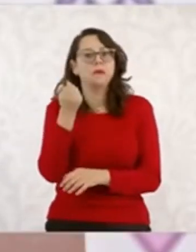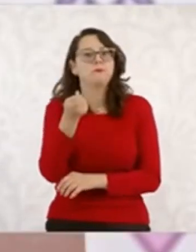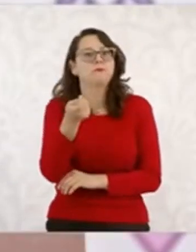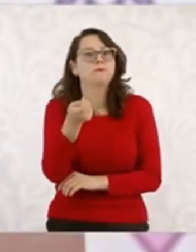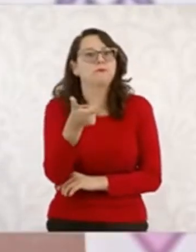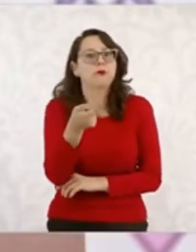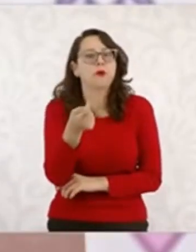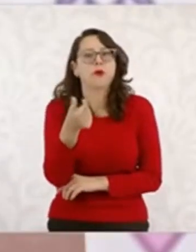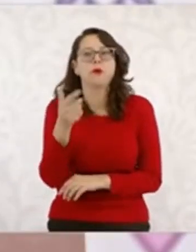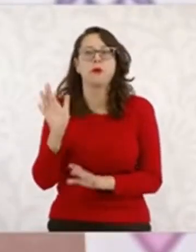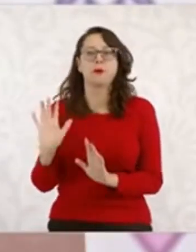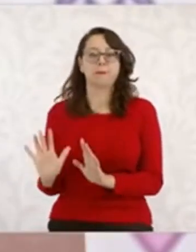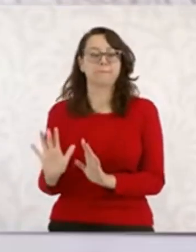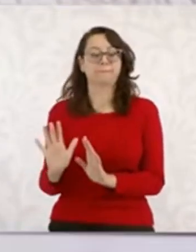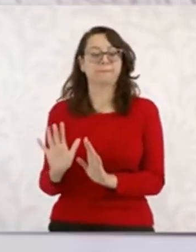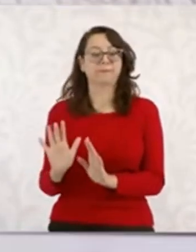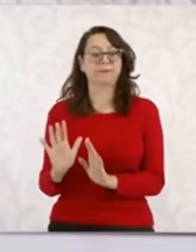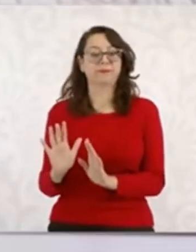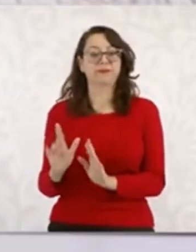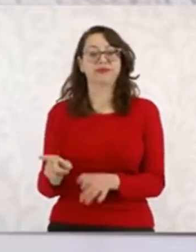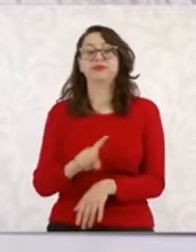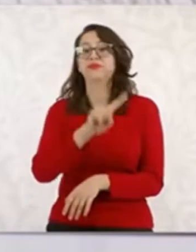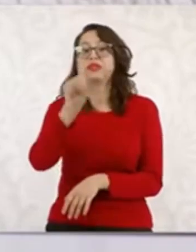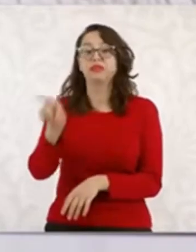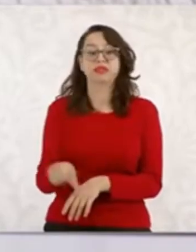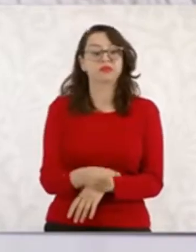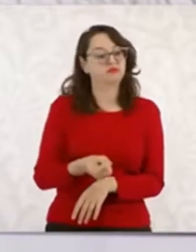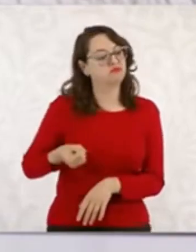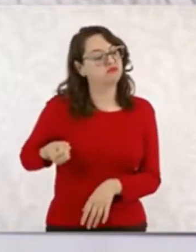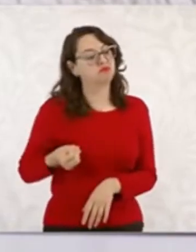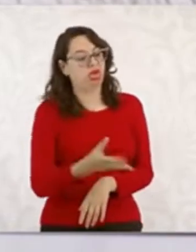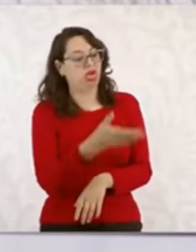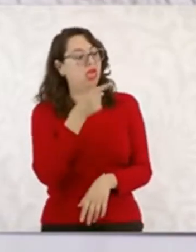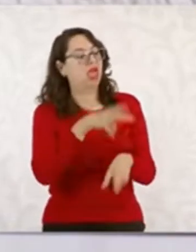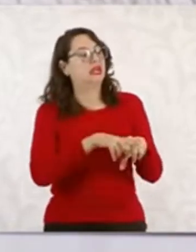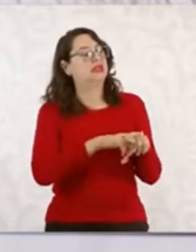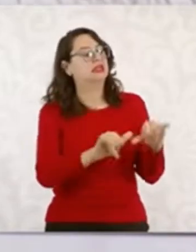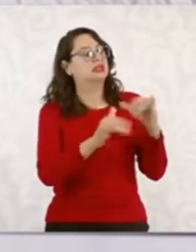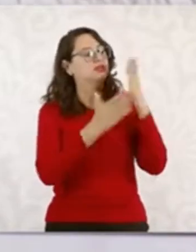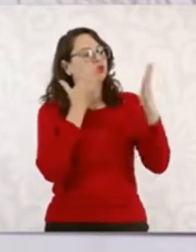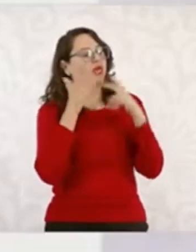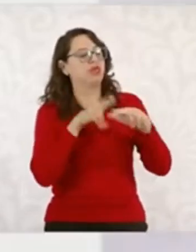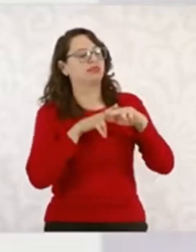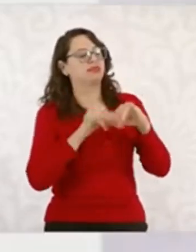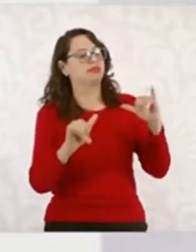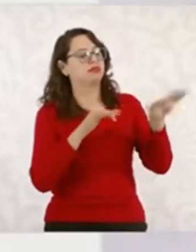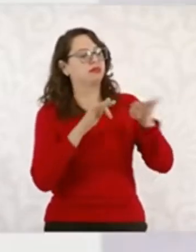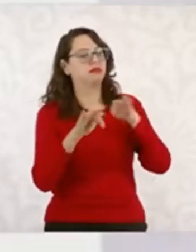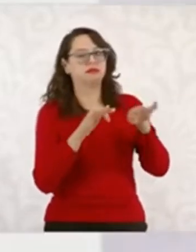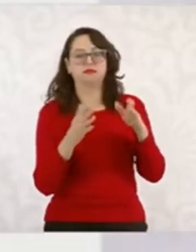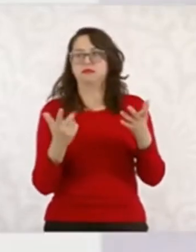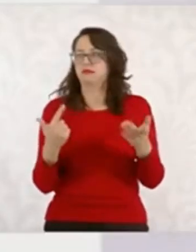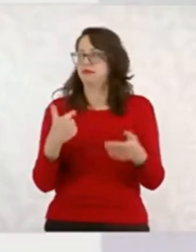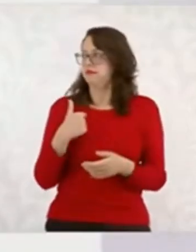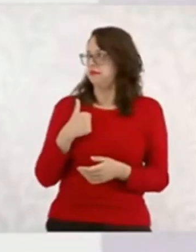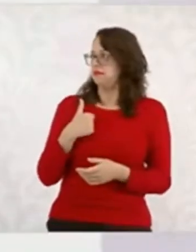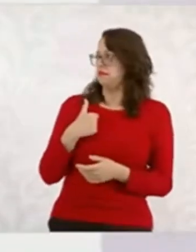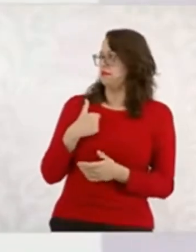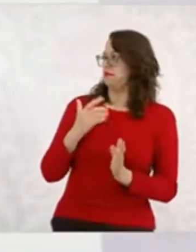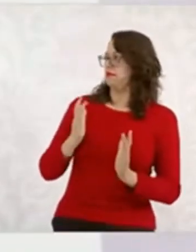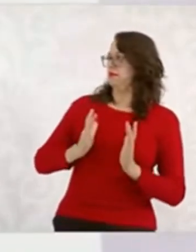Porque lo peor, después les dijeron ninis, ni estudias ni trabajas. Pero imagínense decirle a un joven rechazado.